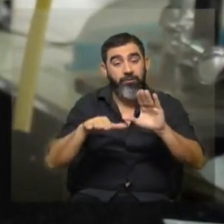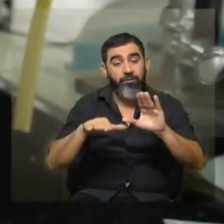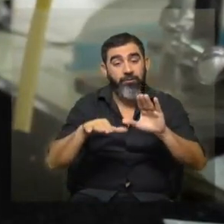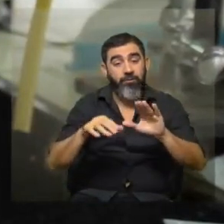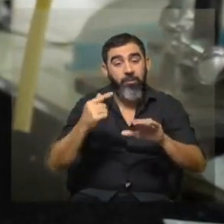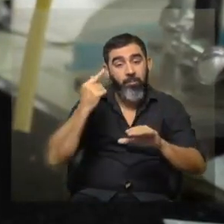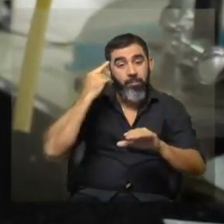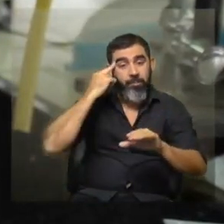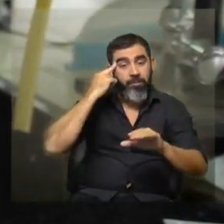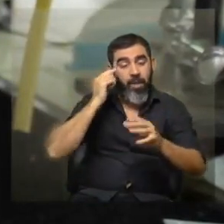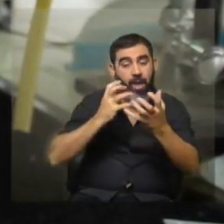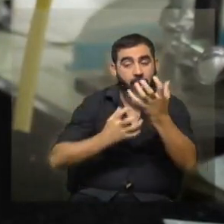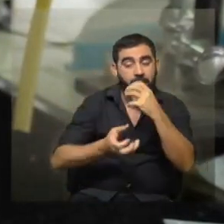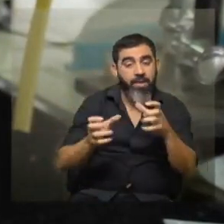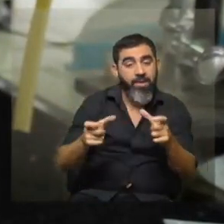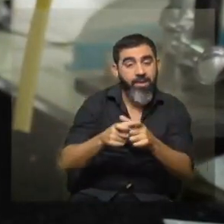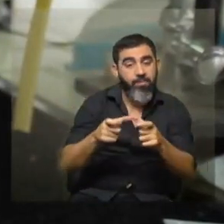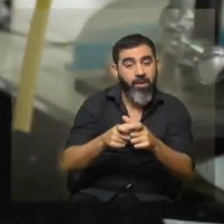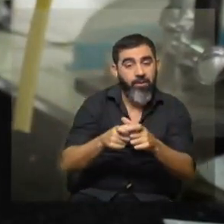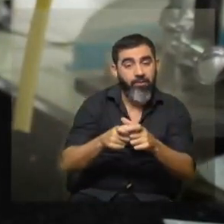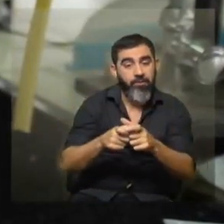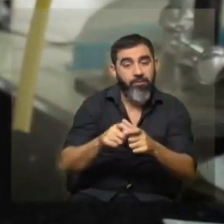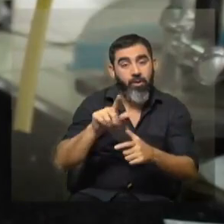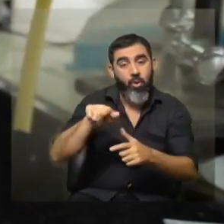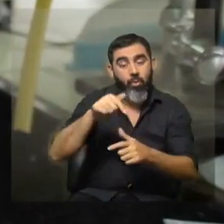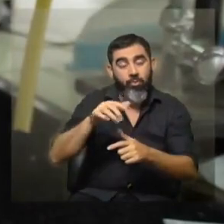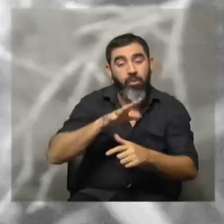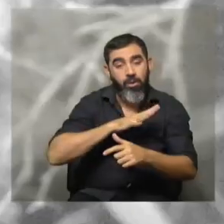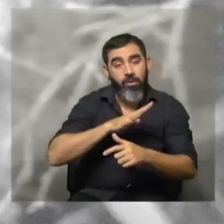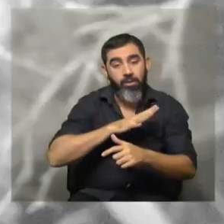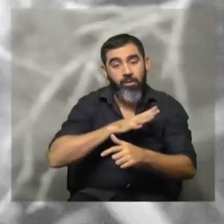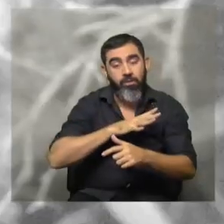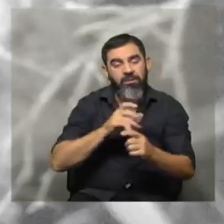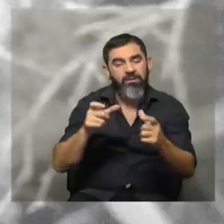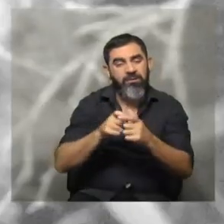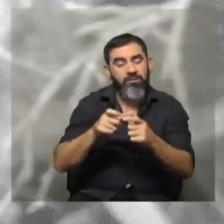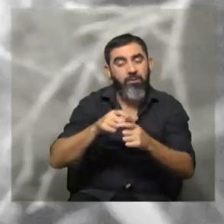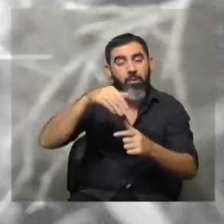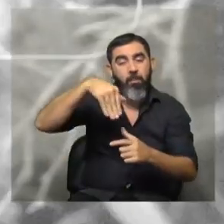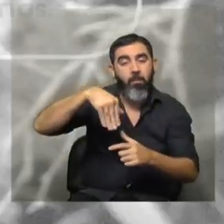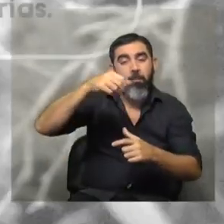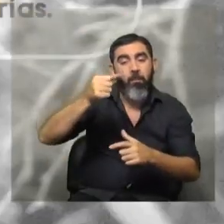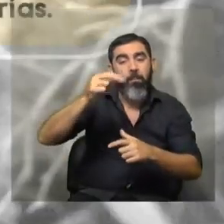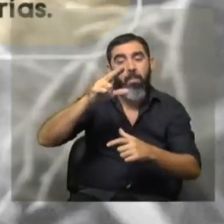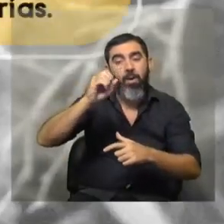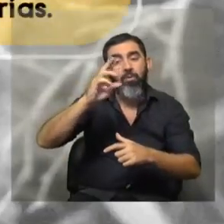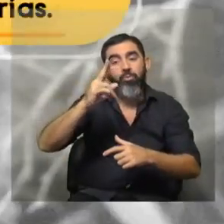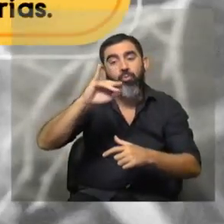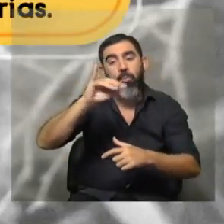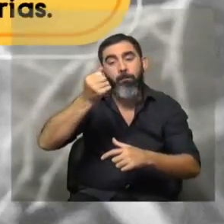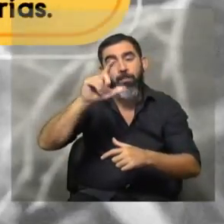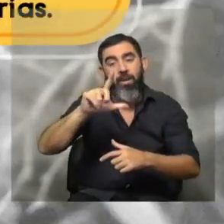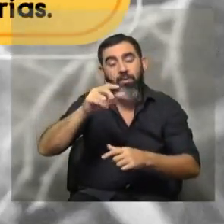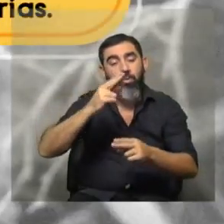pensado para mamíferos chiquitos. Y el otro personaje que nos aparece bastante es un pequeño marsupial que tenemos en Uruguay que se llama